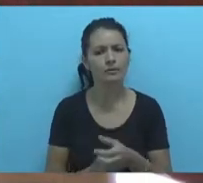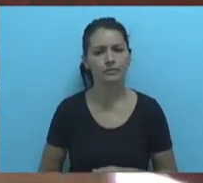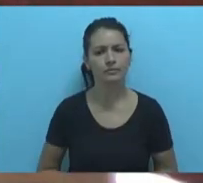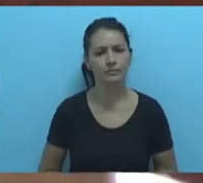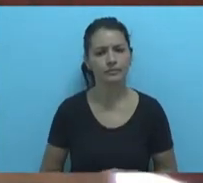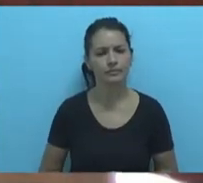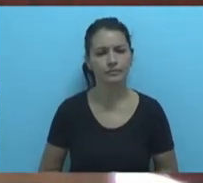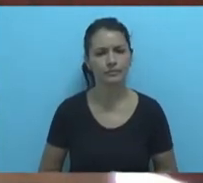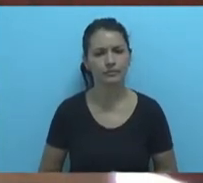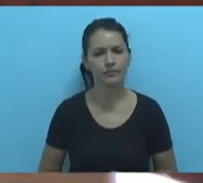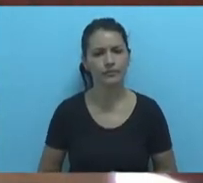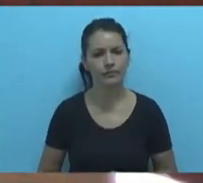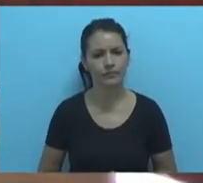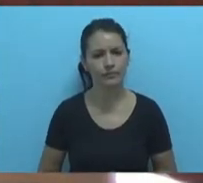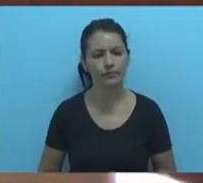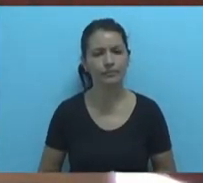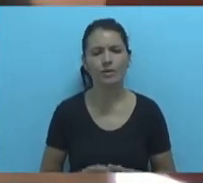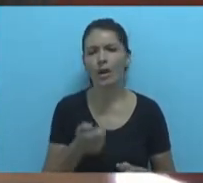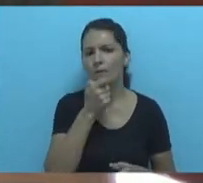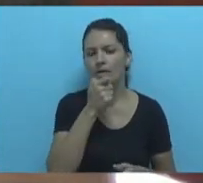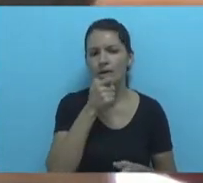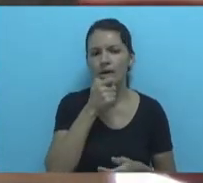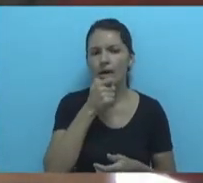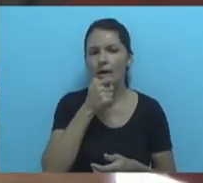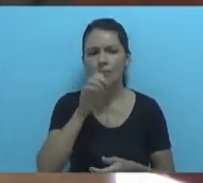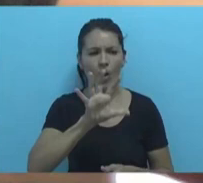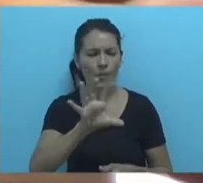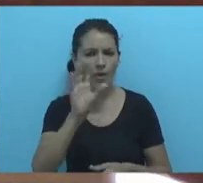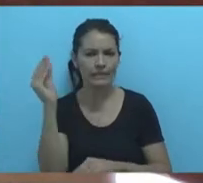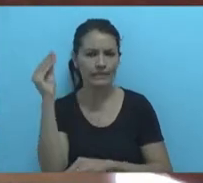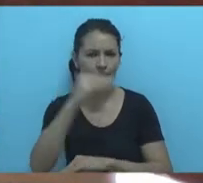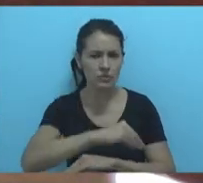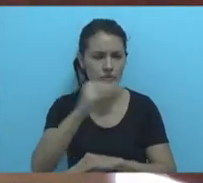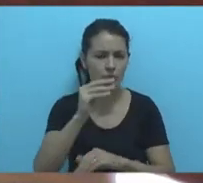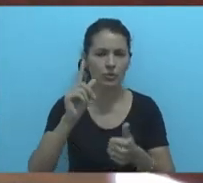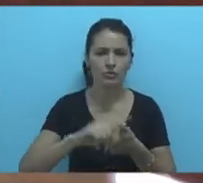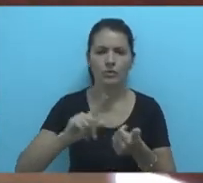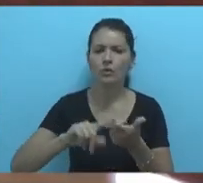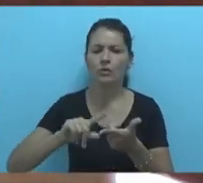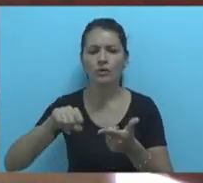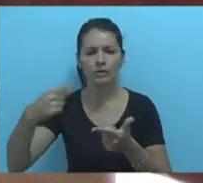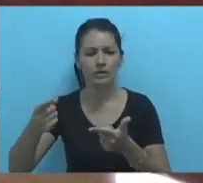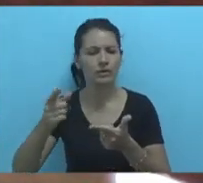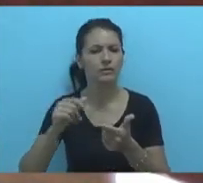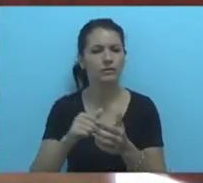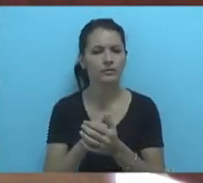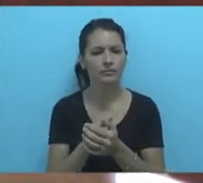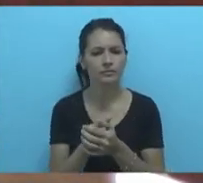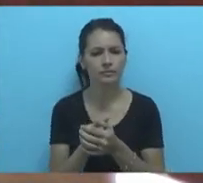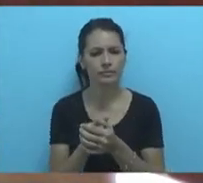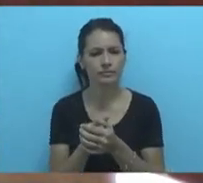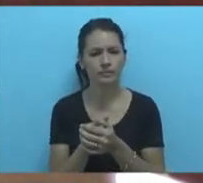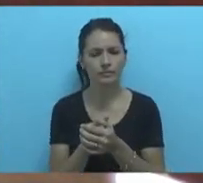en numerosas manifestaciones como el Chubutazo, como el Atlanticazo que acabamos de ver hace muy poco tiempo, como nos decía Quique Viale